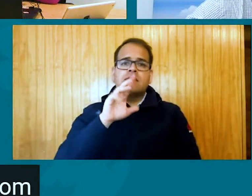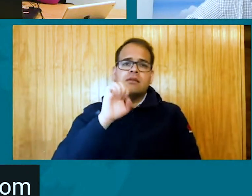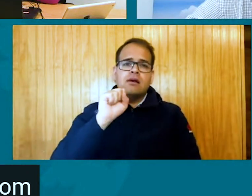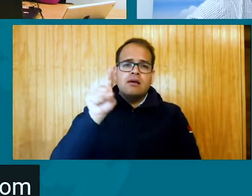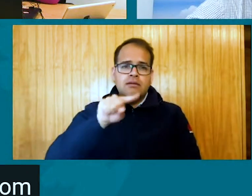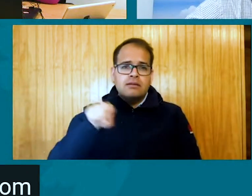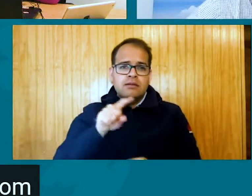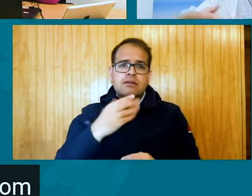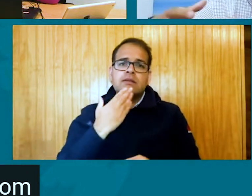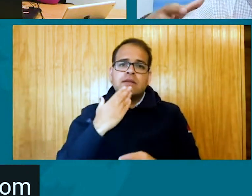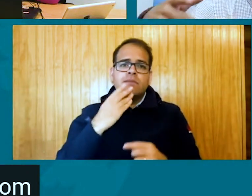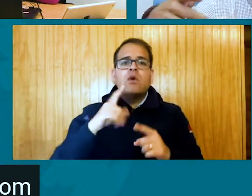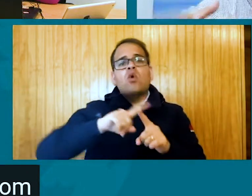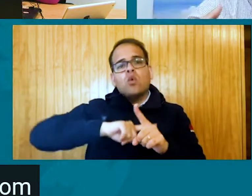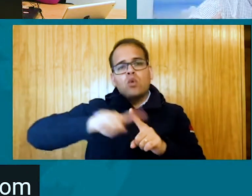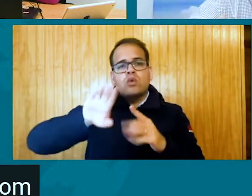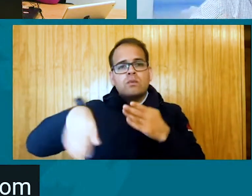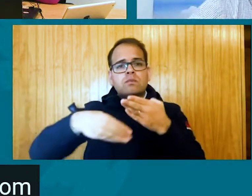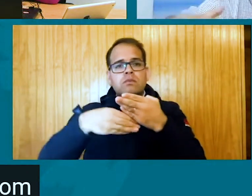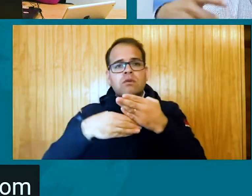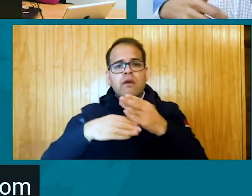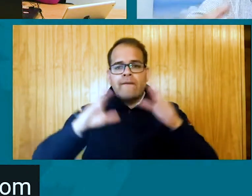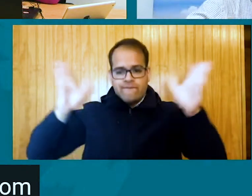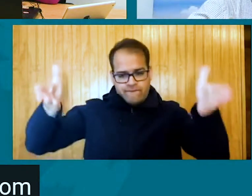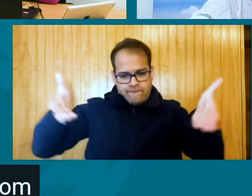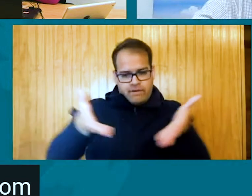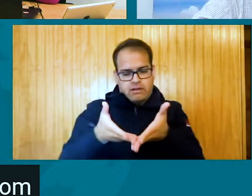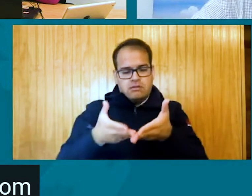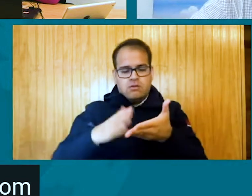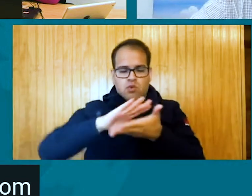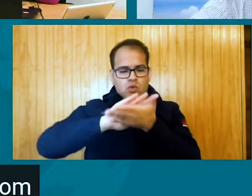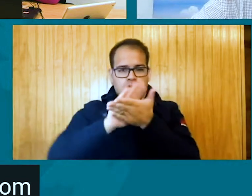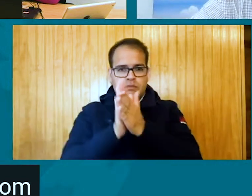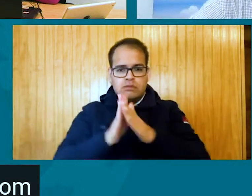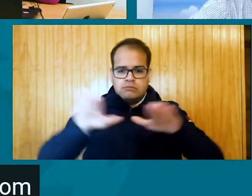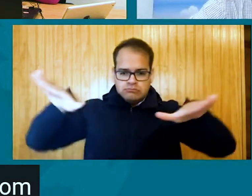de agroclimáticos de valles completos, de